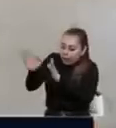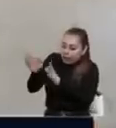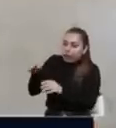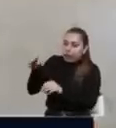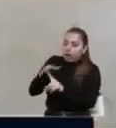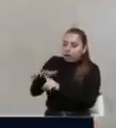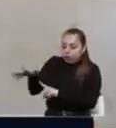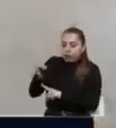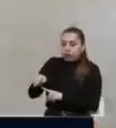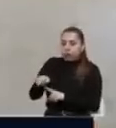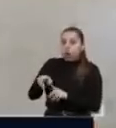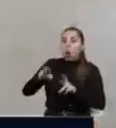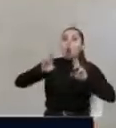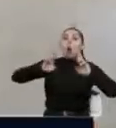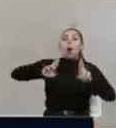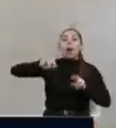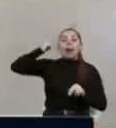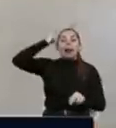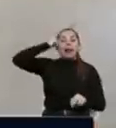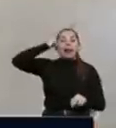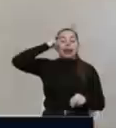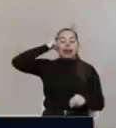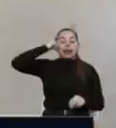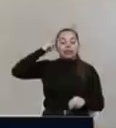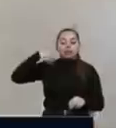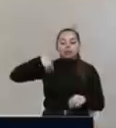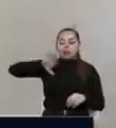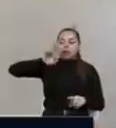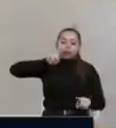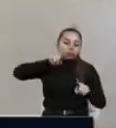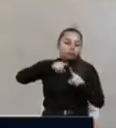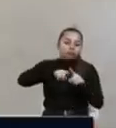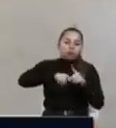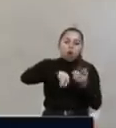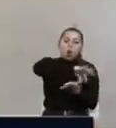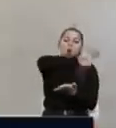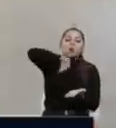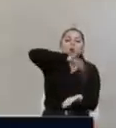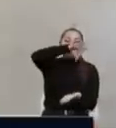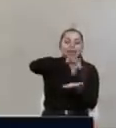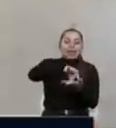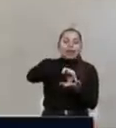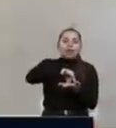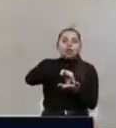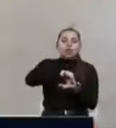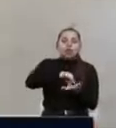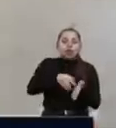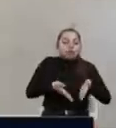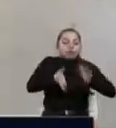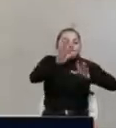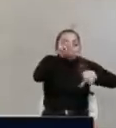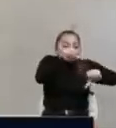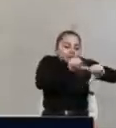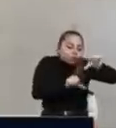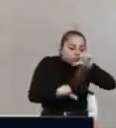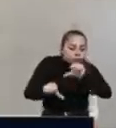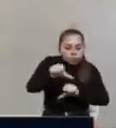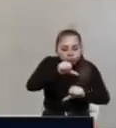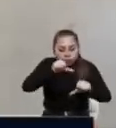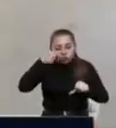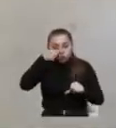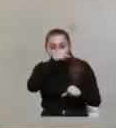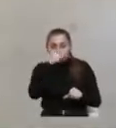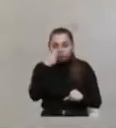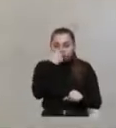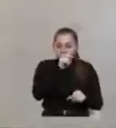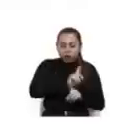ojalá la inteligencia se dirija mucho más a la ubicación de laboratorios de cocaína